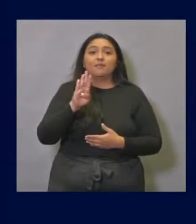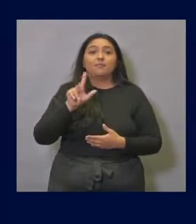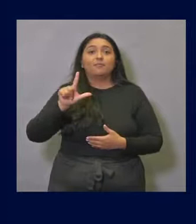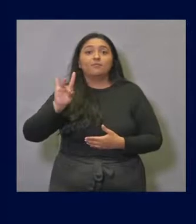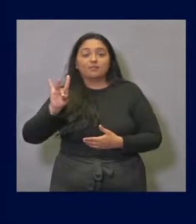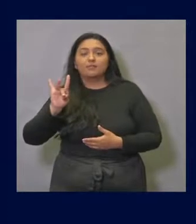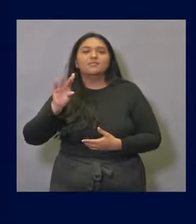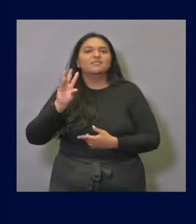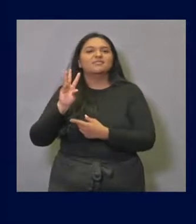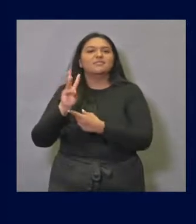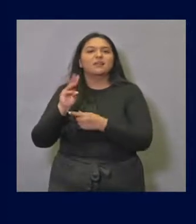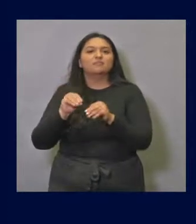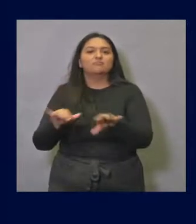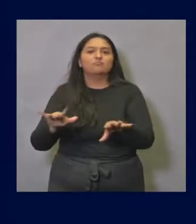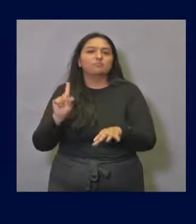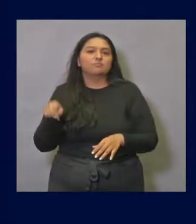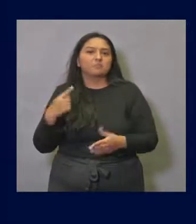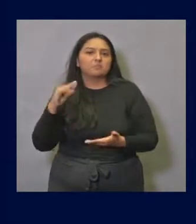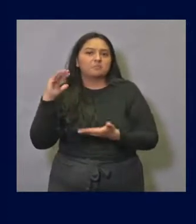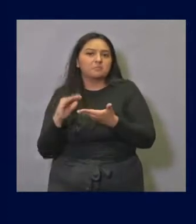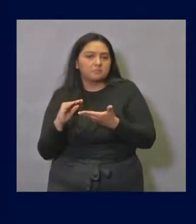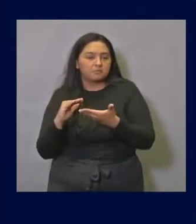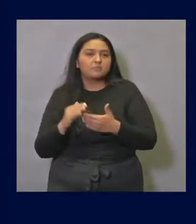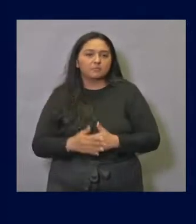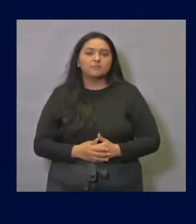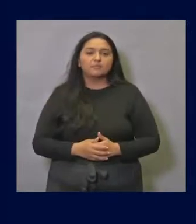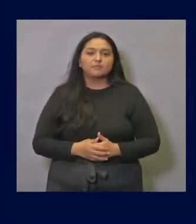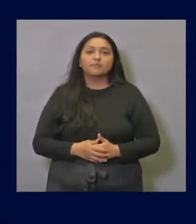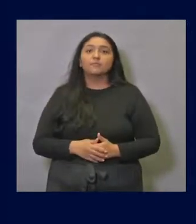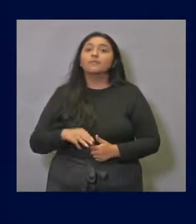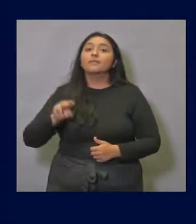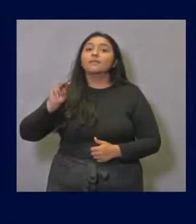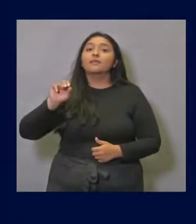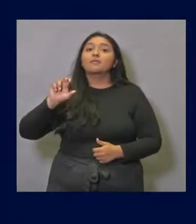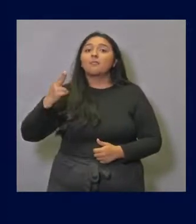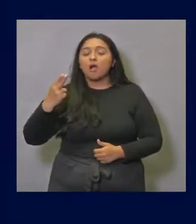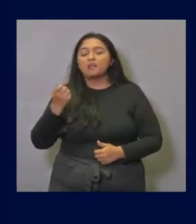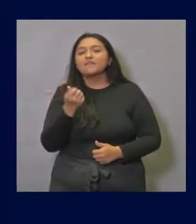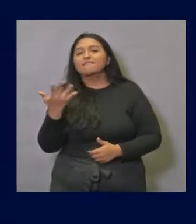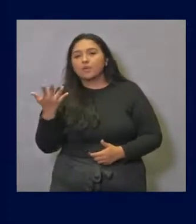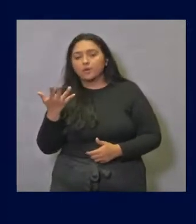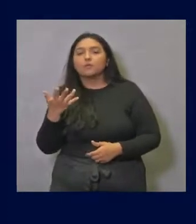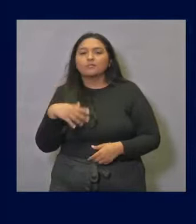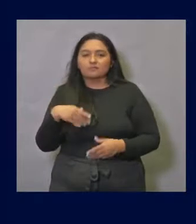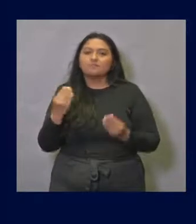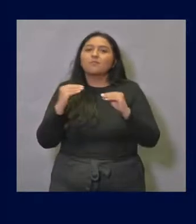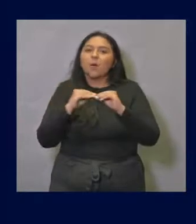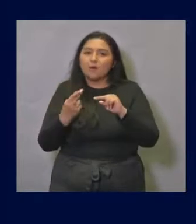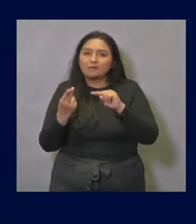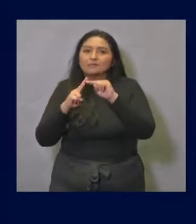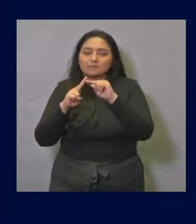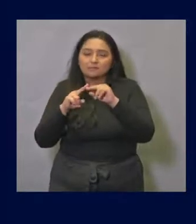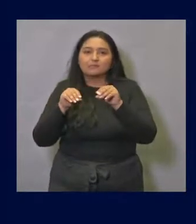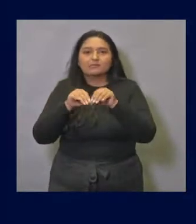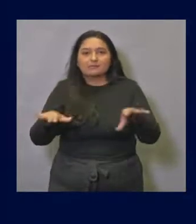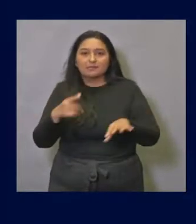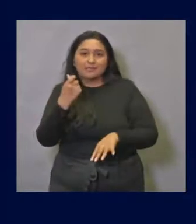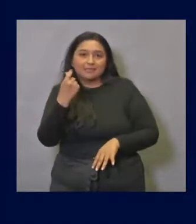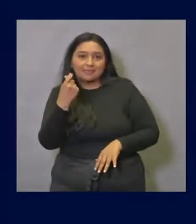28. Hubo un leve aumento de brotes durante el mes de marzo, con 11 brotes en este